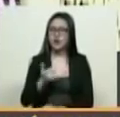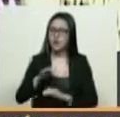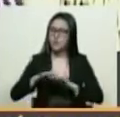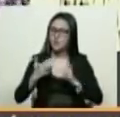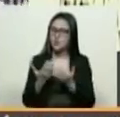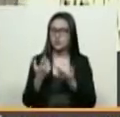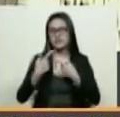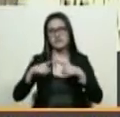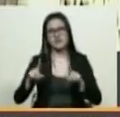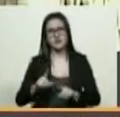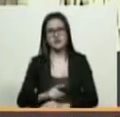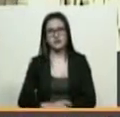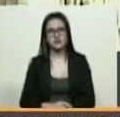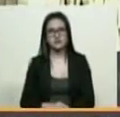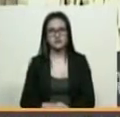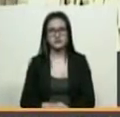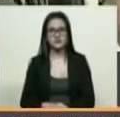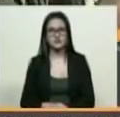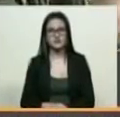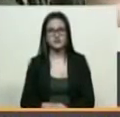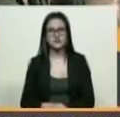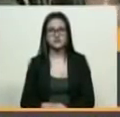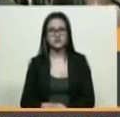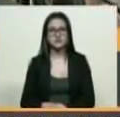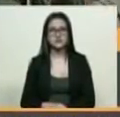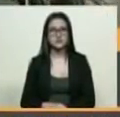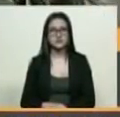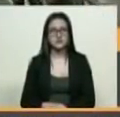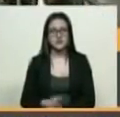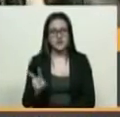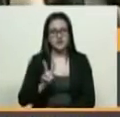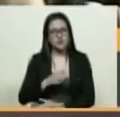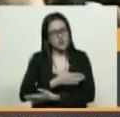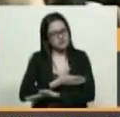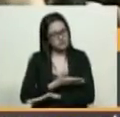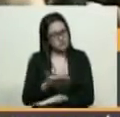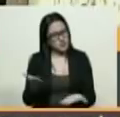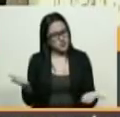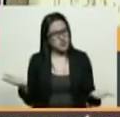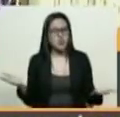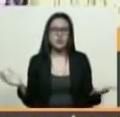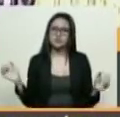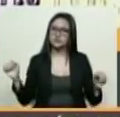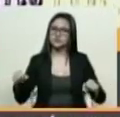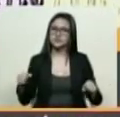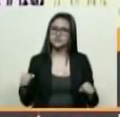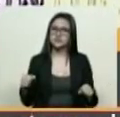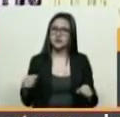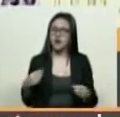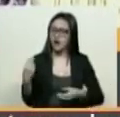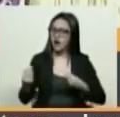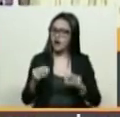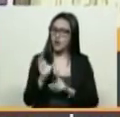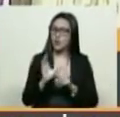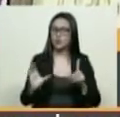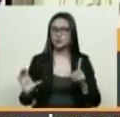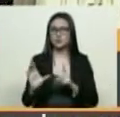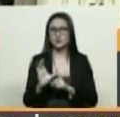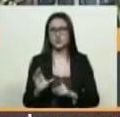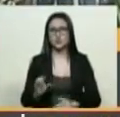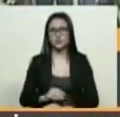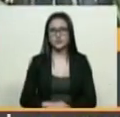afuera, en esa Venezuela ancha y profunda, que también hace cultura. Y